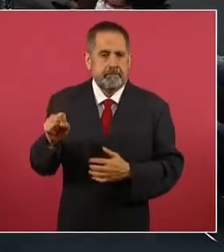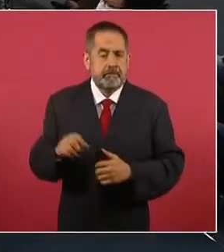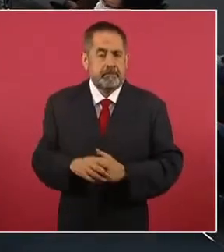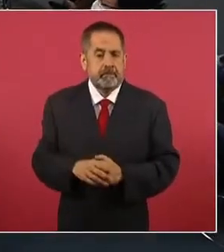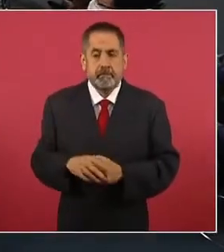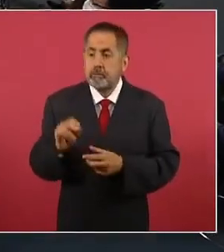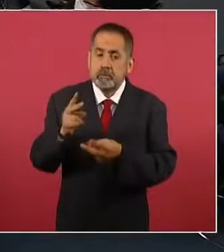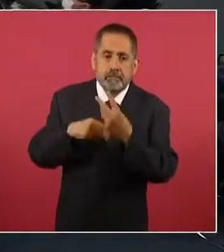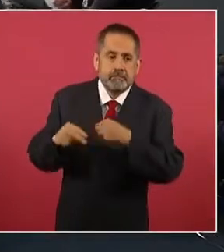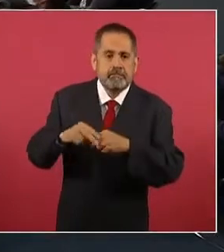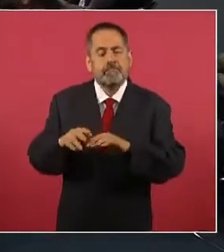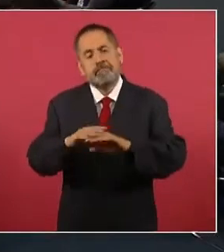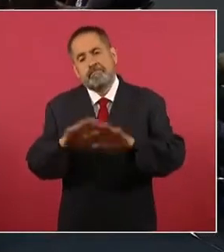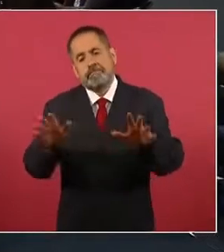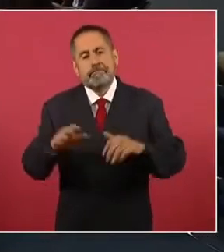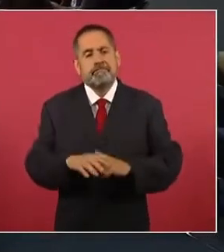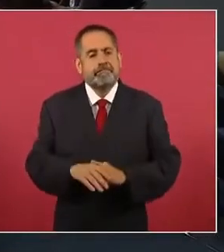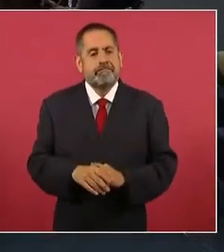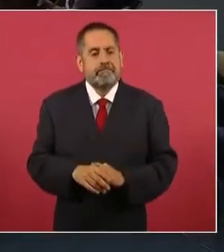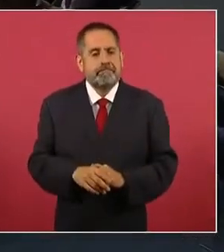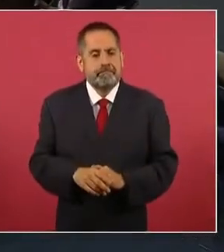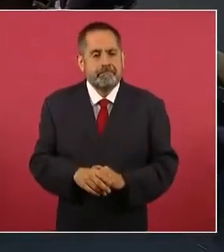No vino, pues ya.